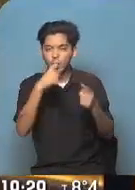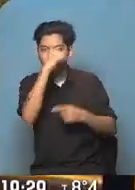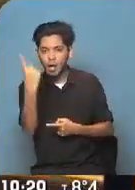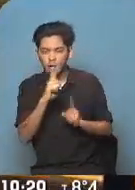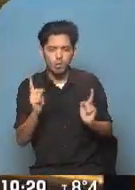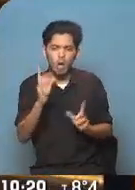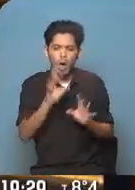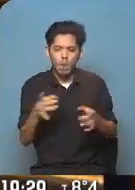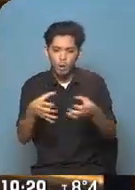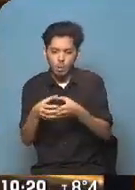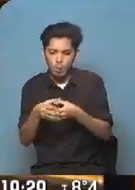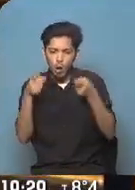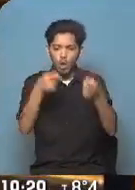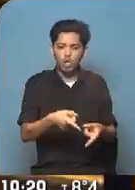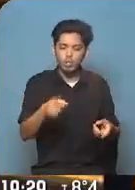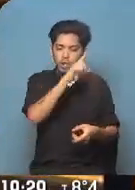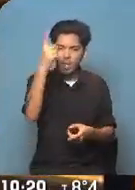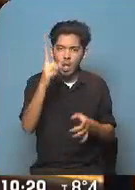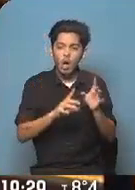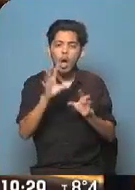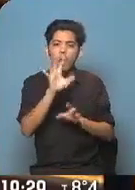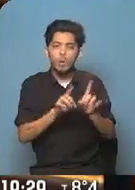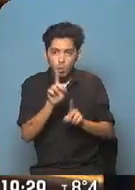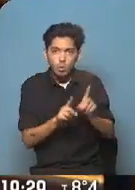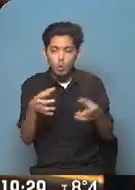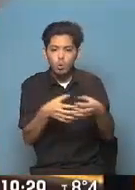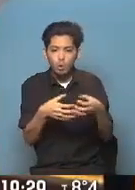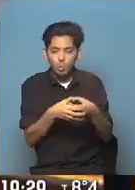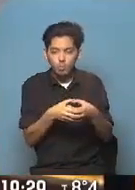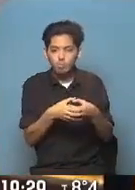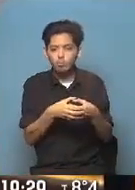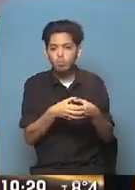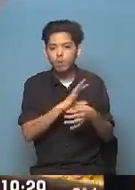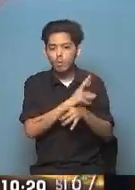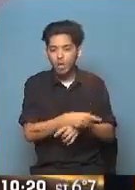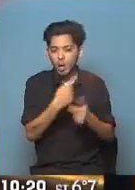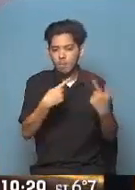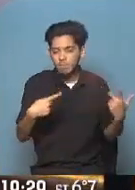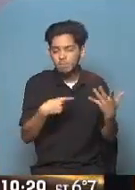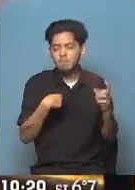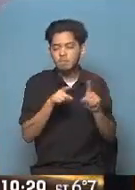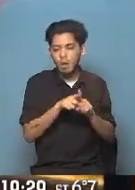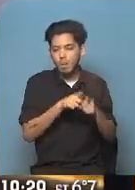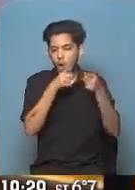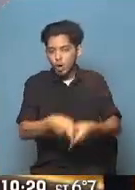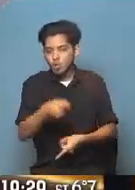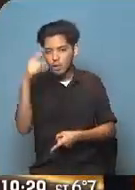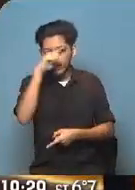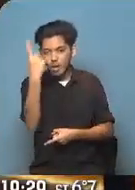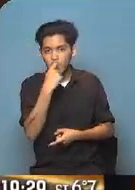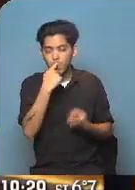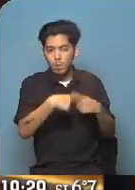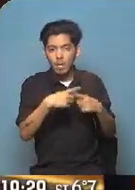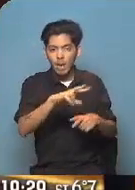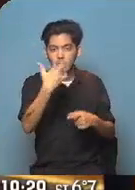contra estados o grupos del crimen organizado que atacan estados digo lo vimos recientemente en la frontera este de argentina la